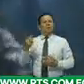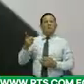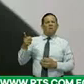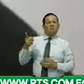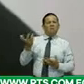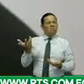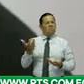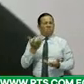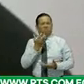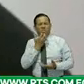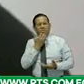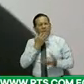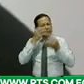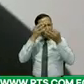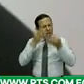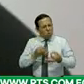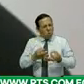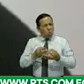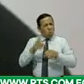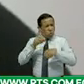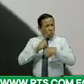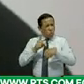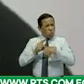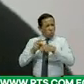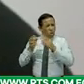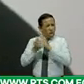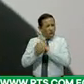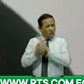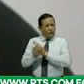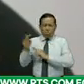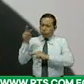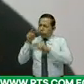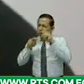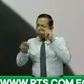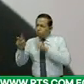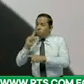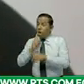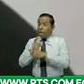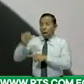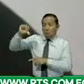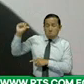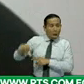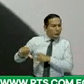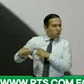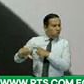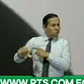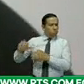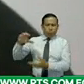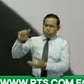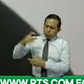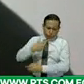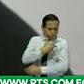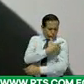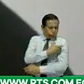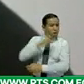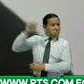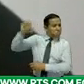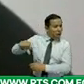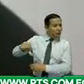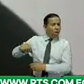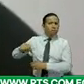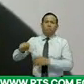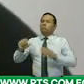vacuna. No hay ninguna evidencia científica hasta el momento que demuestre una relación entre la administración de la